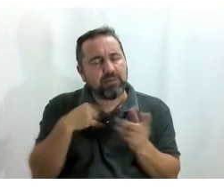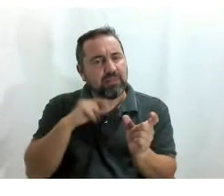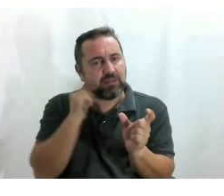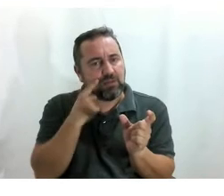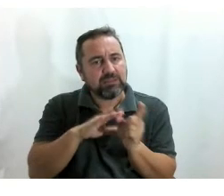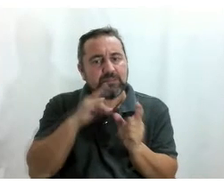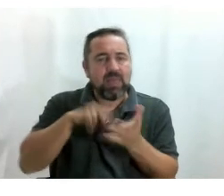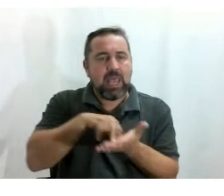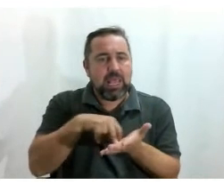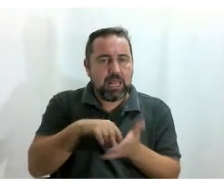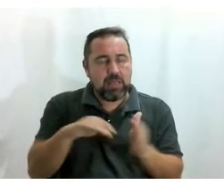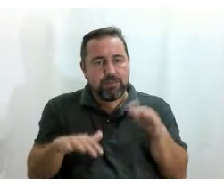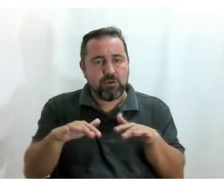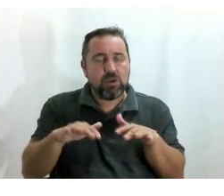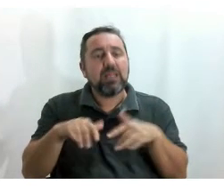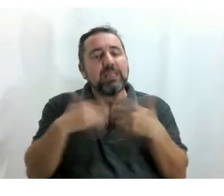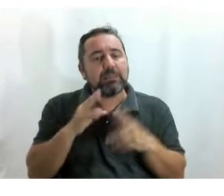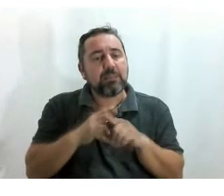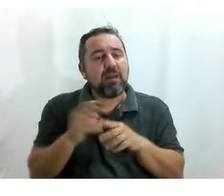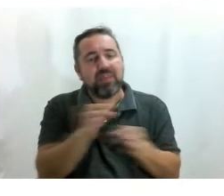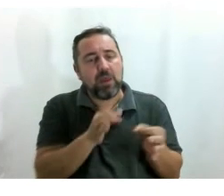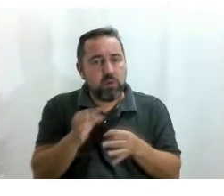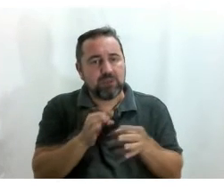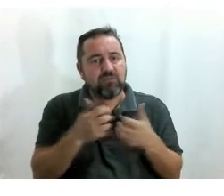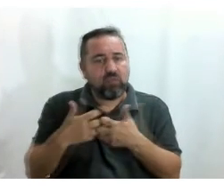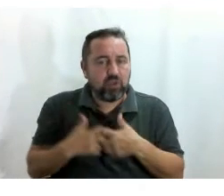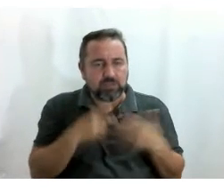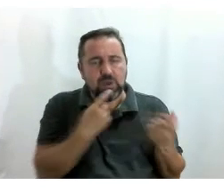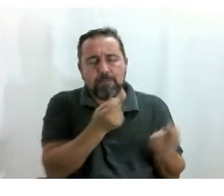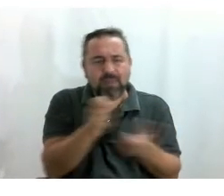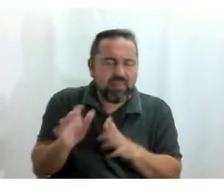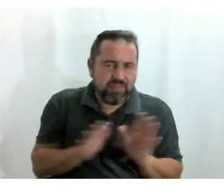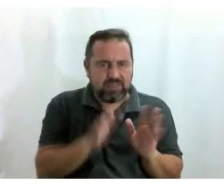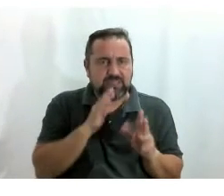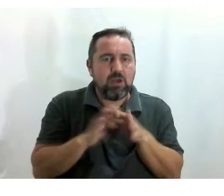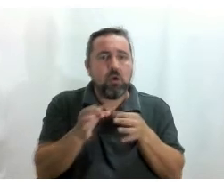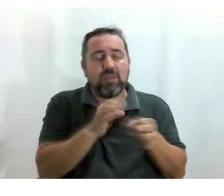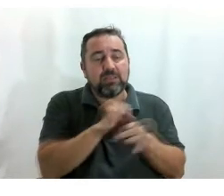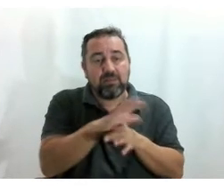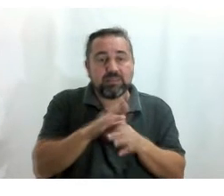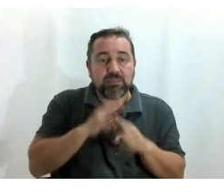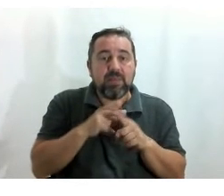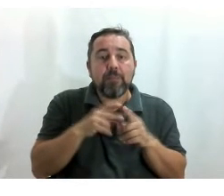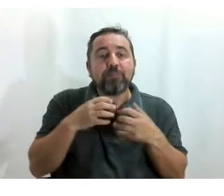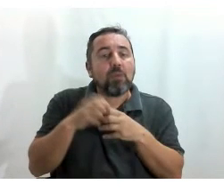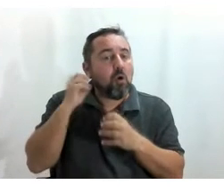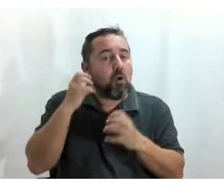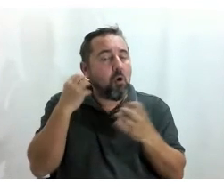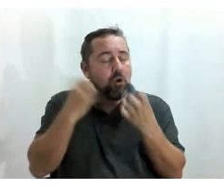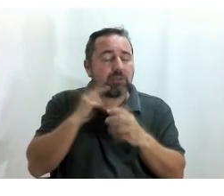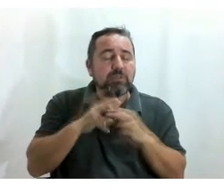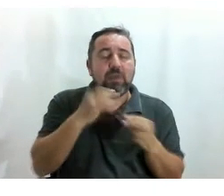del equilibrio son también células que funcionan de manera muy parecida a las células ciliadas del órgano de Corti. Entonces, muchas